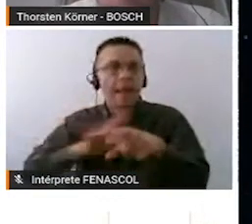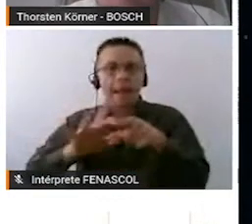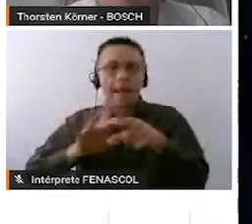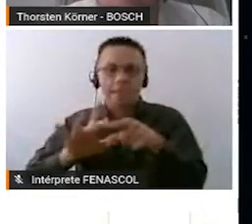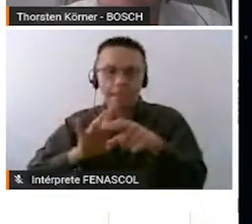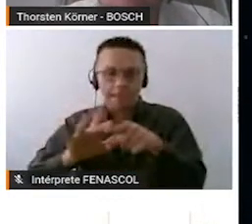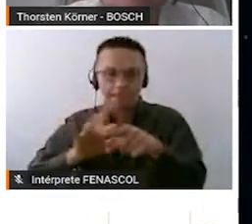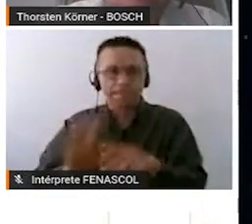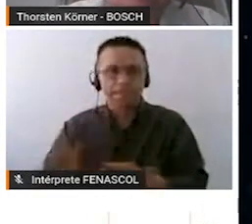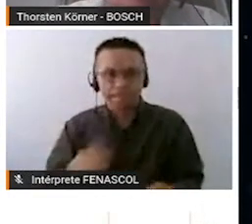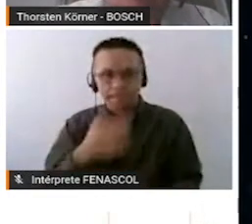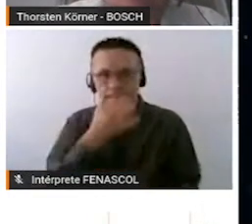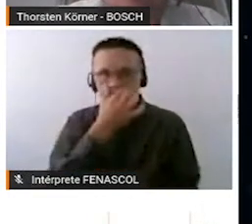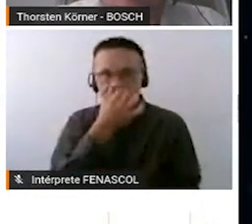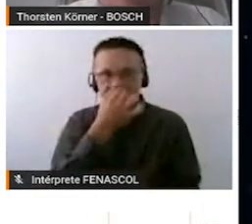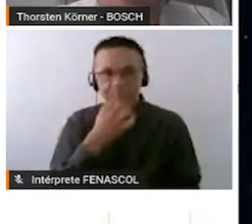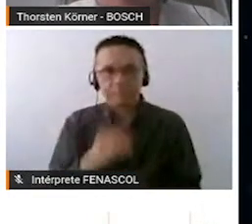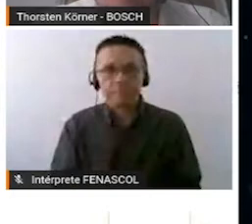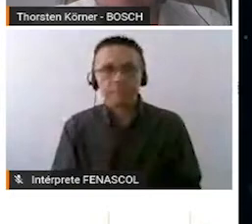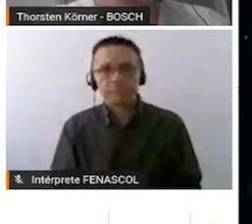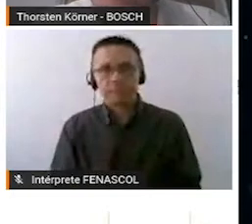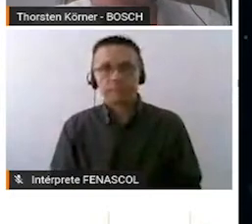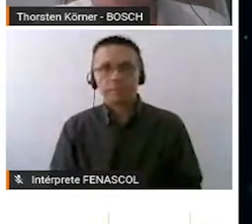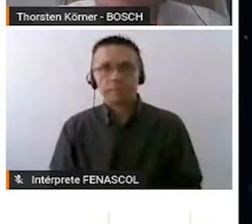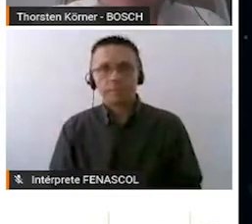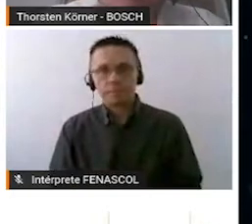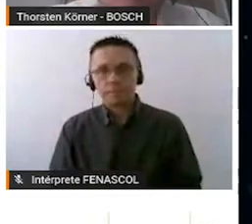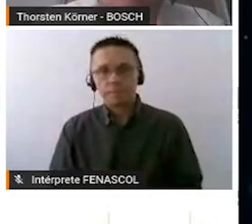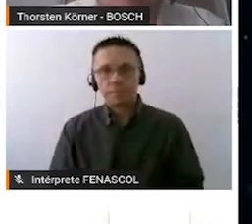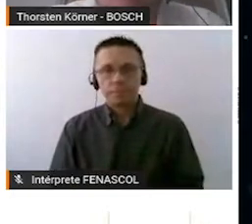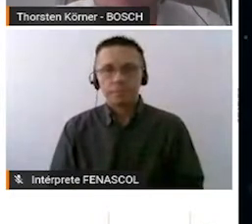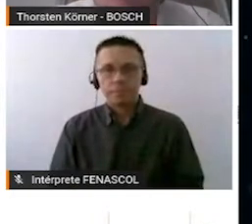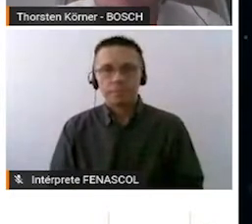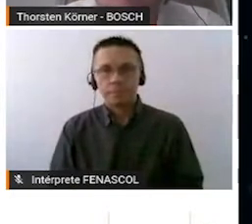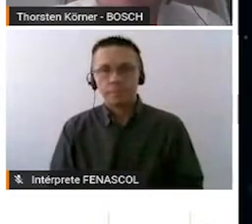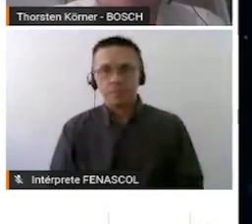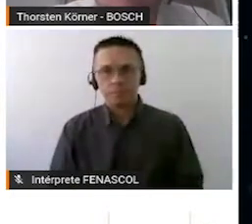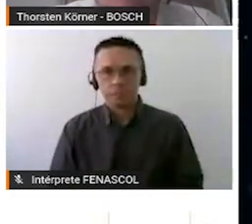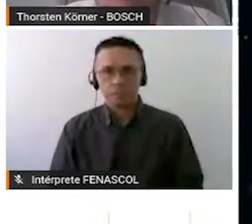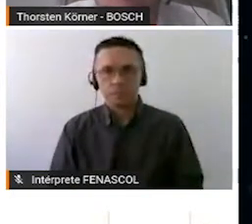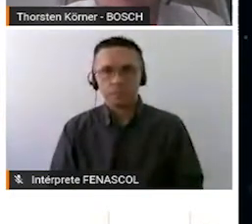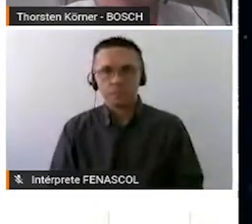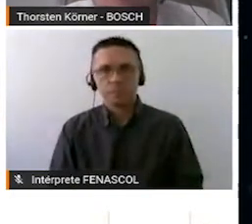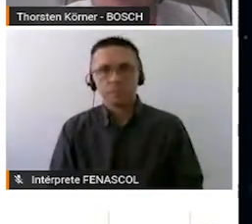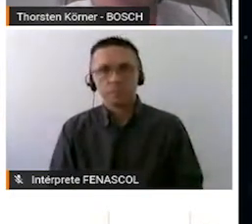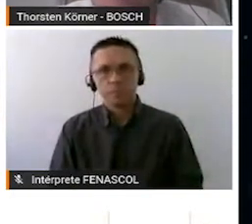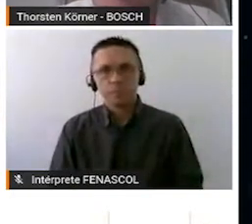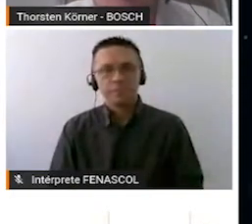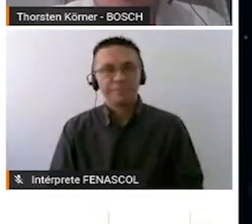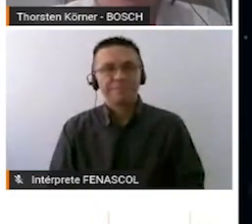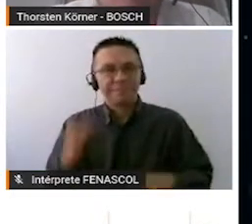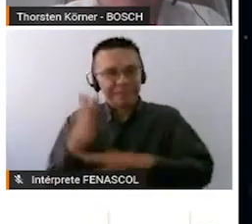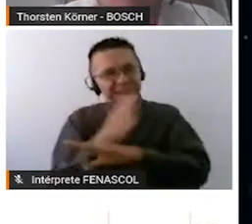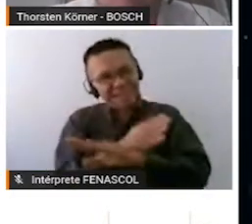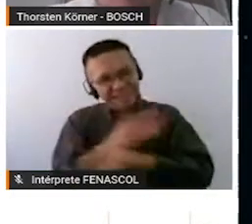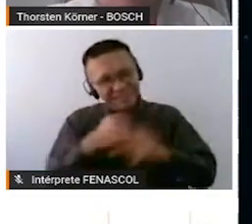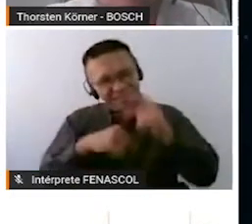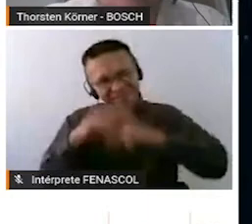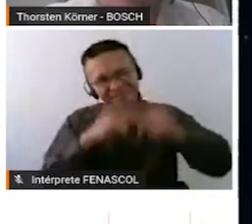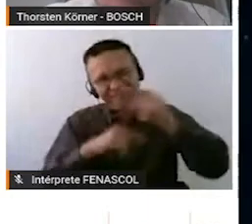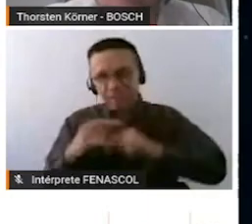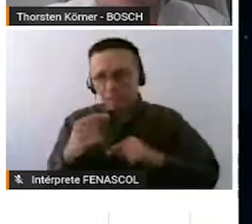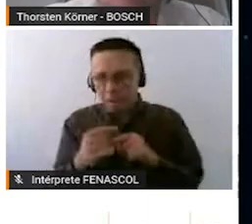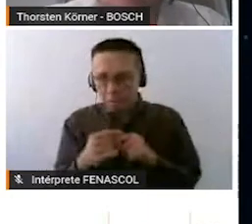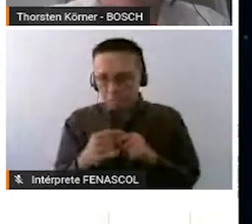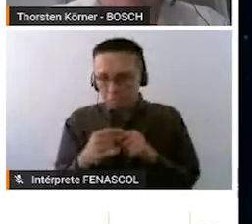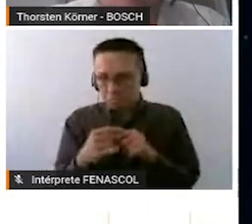Y como lo había, digamos, mencionado indirectamente, si nosotros nos interconectamos, nosotros lo vamos a